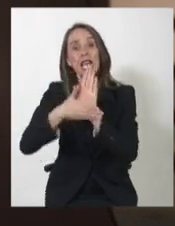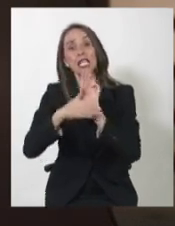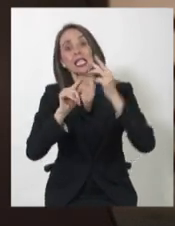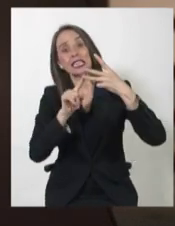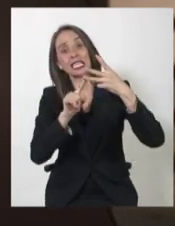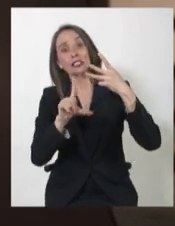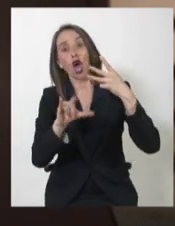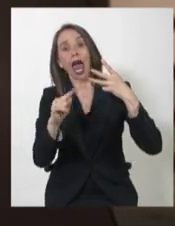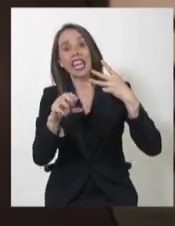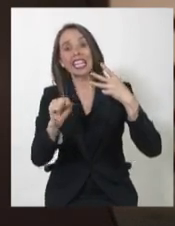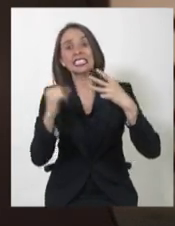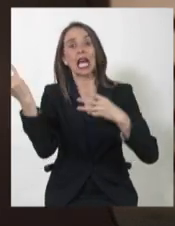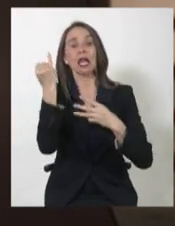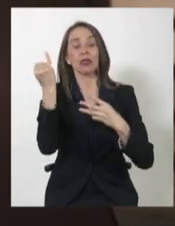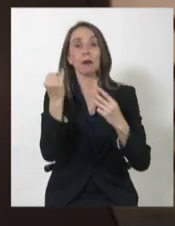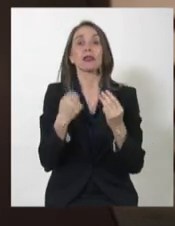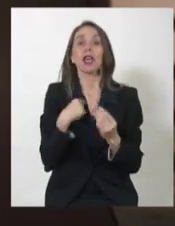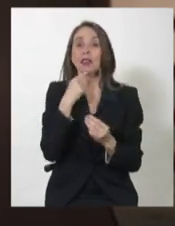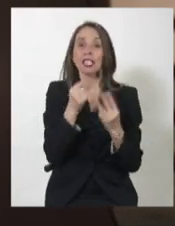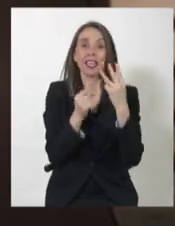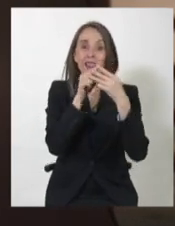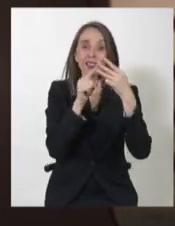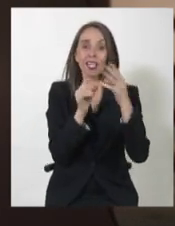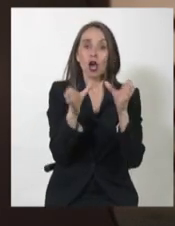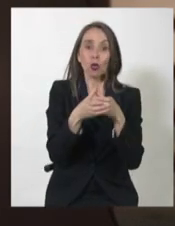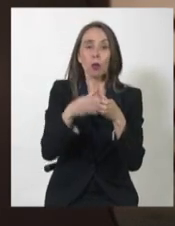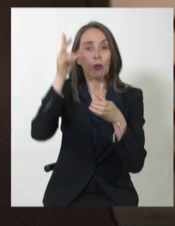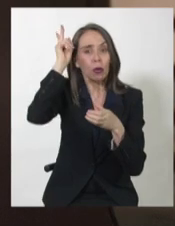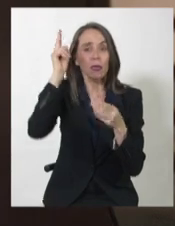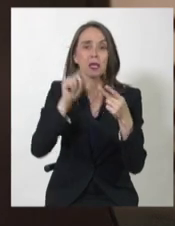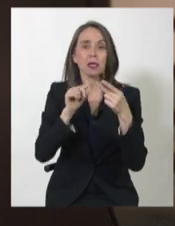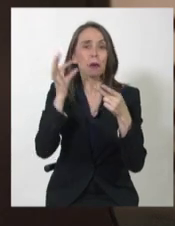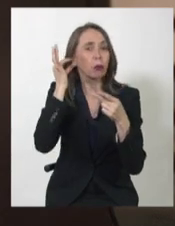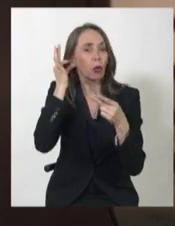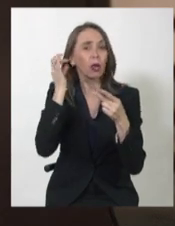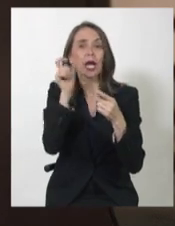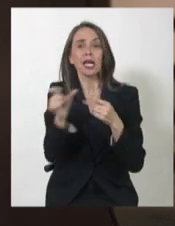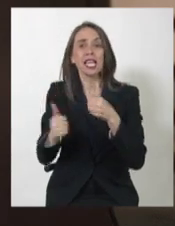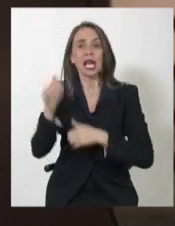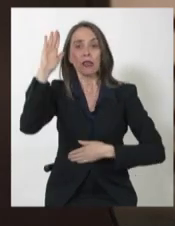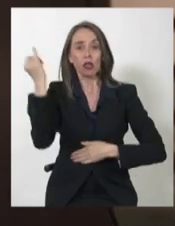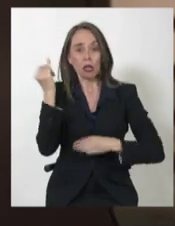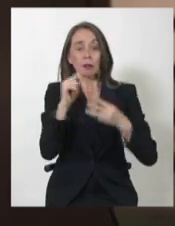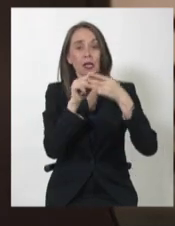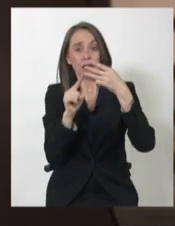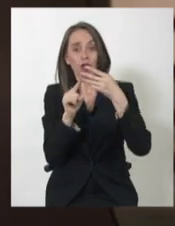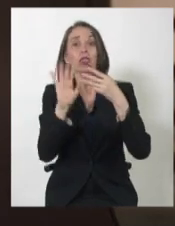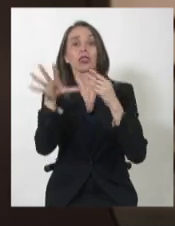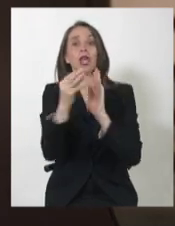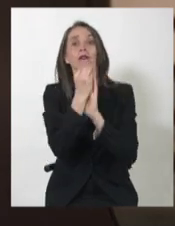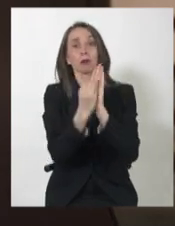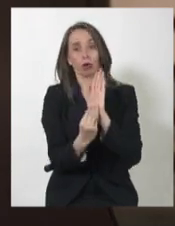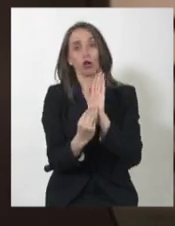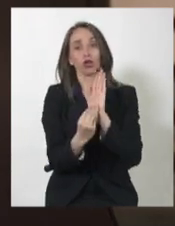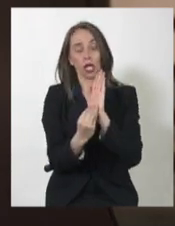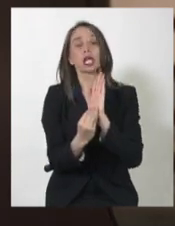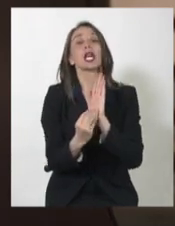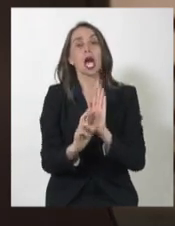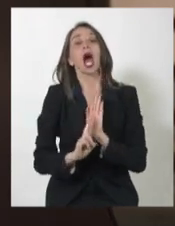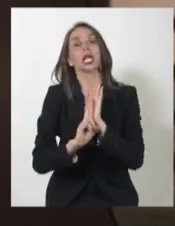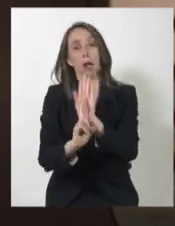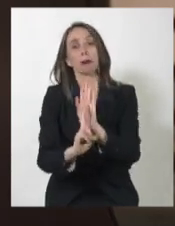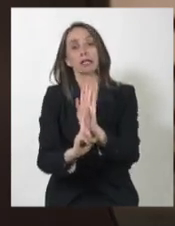pienso que esos tres grupos que he señalado deberían formar parte, estar representados estos grupos